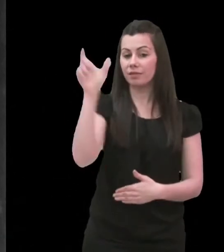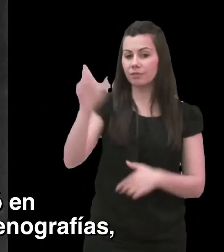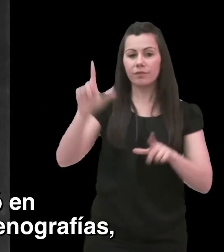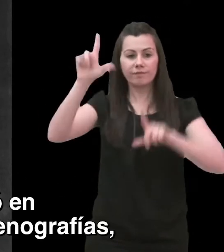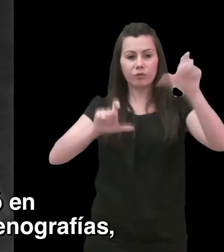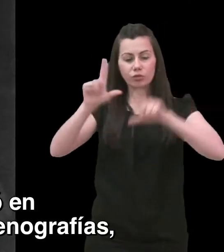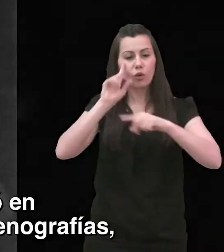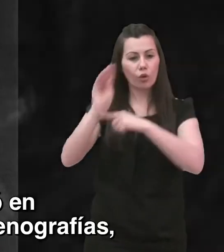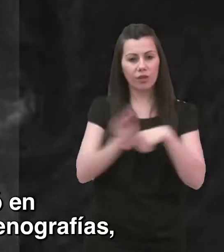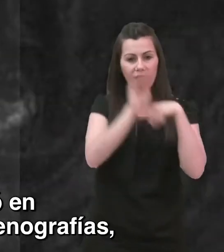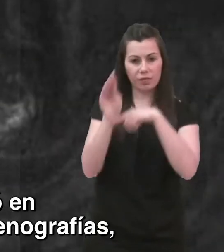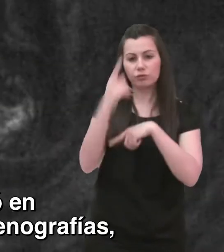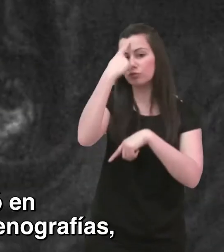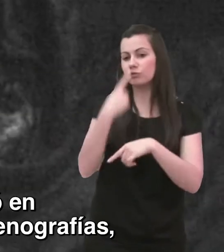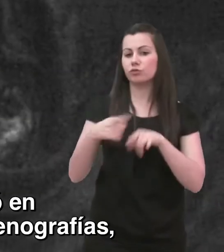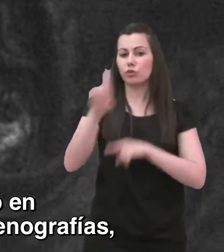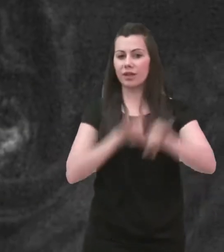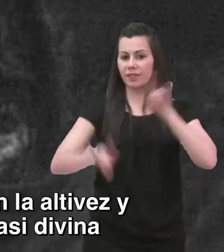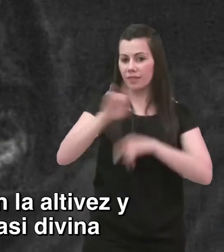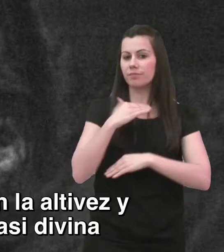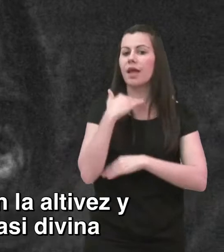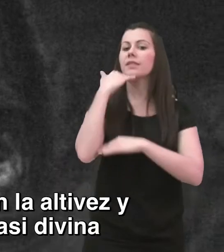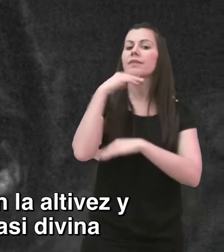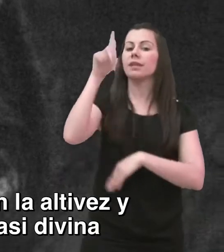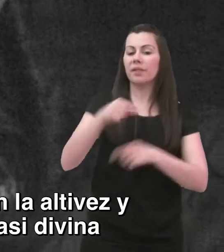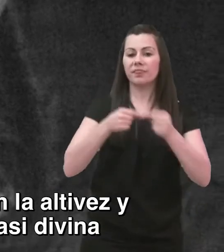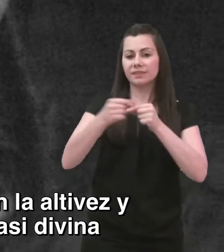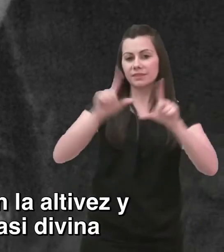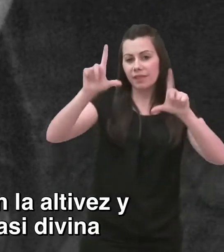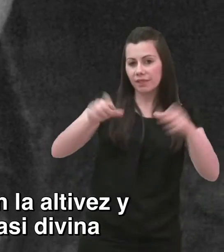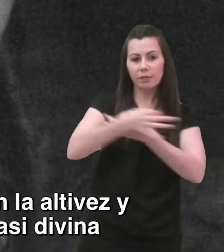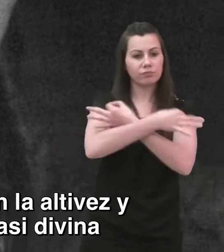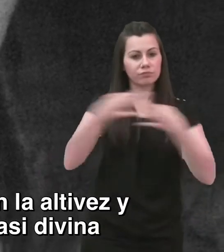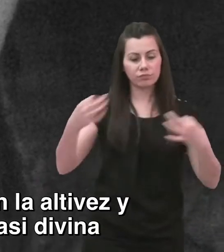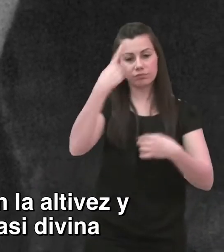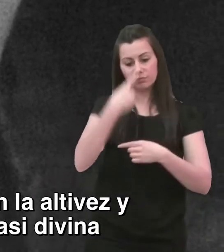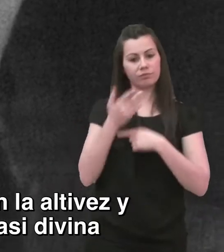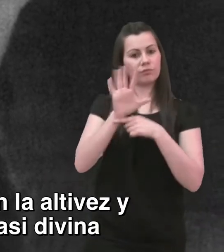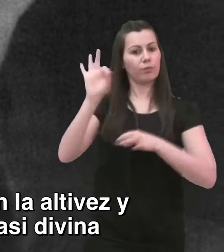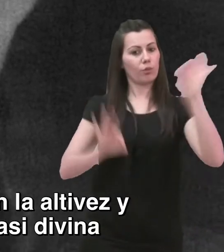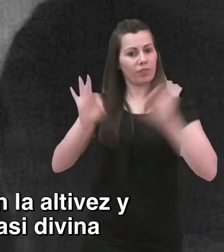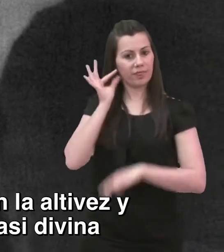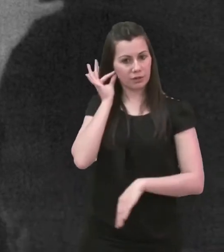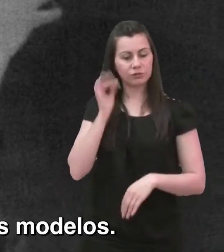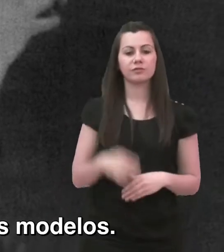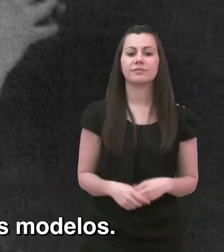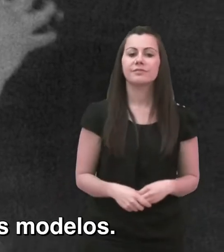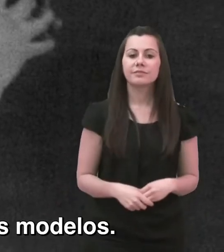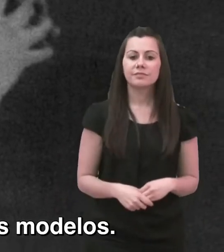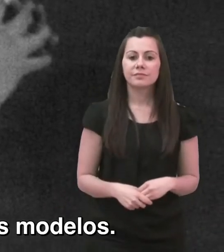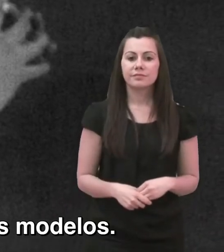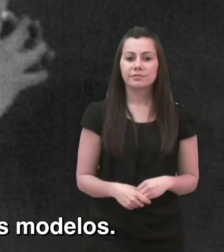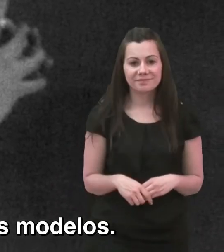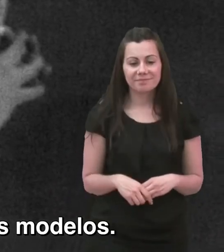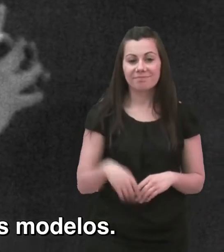cine se cimentó en sus cuidadas escenografías, en la sugerencia, en la altivez y en la distancia casi divina que